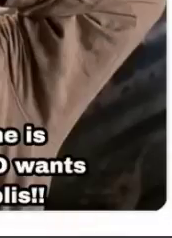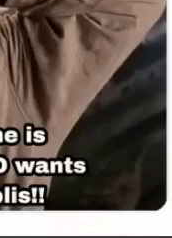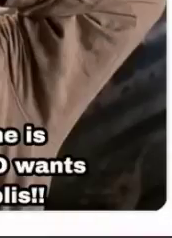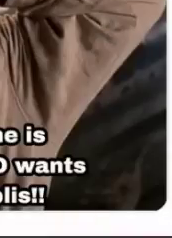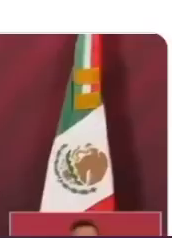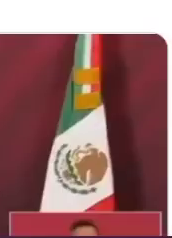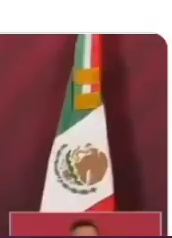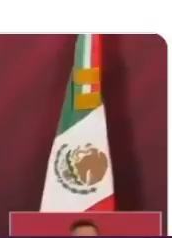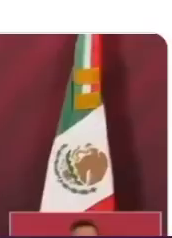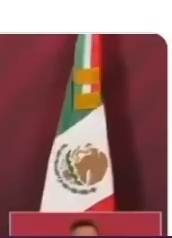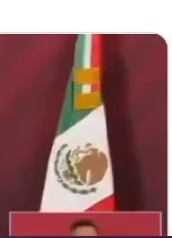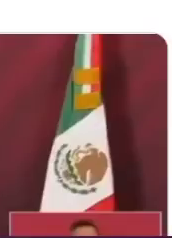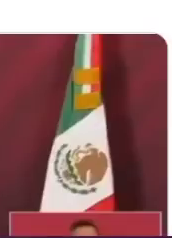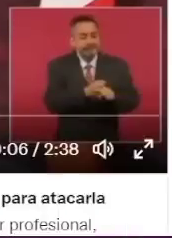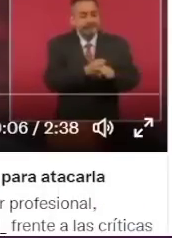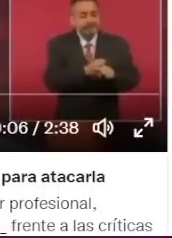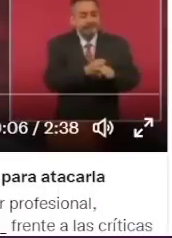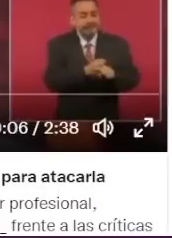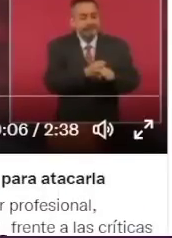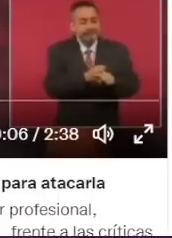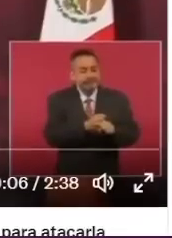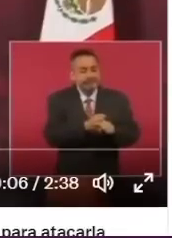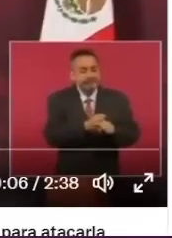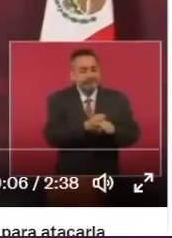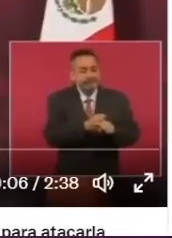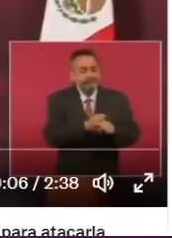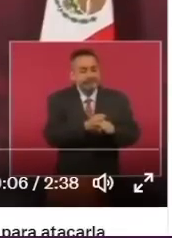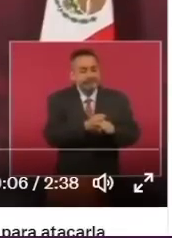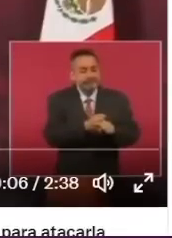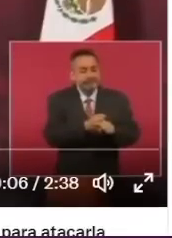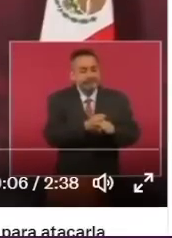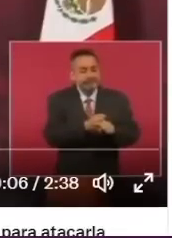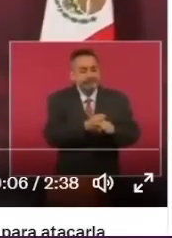escuchar lo que dice el presidente Andrés Manuel López Obrador